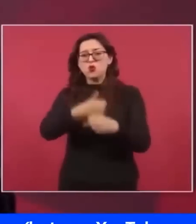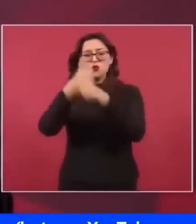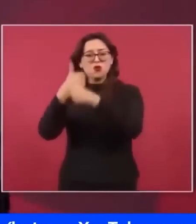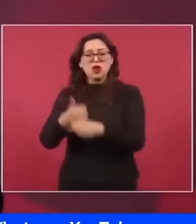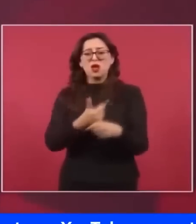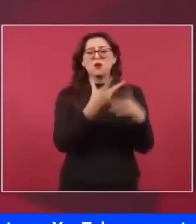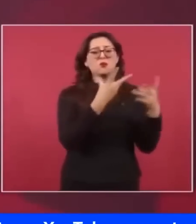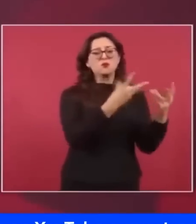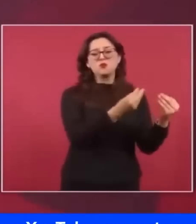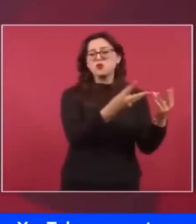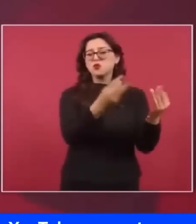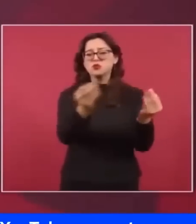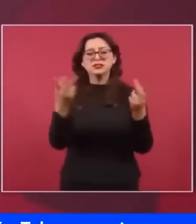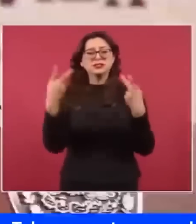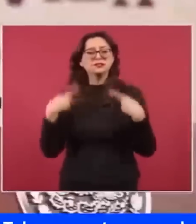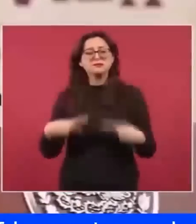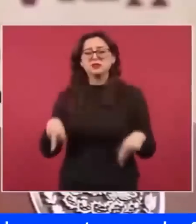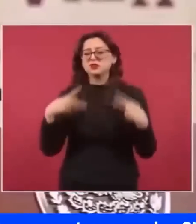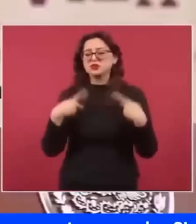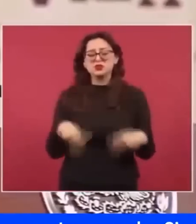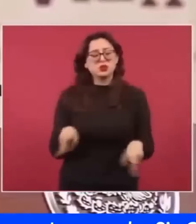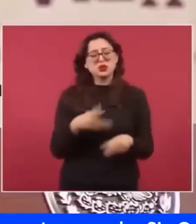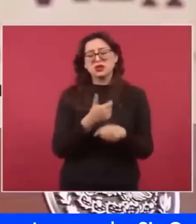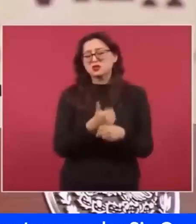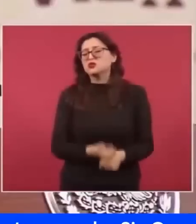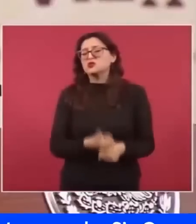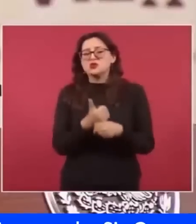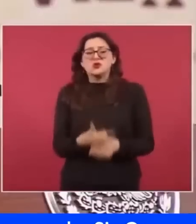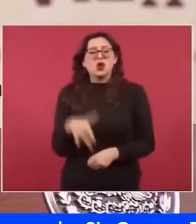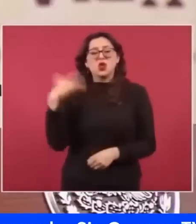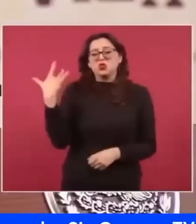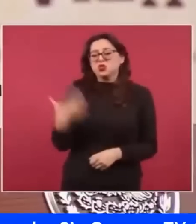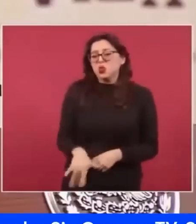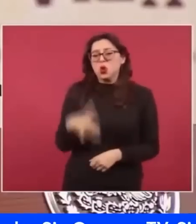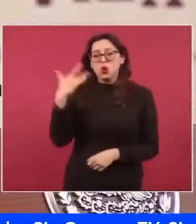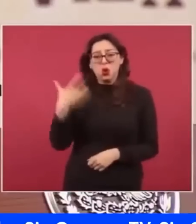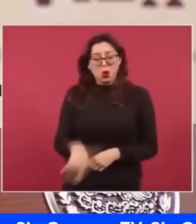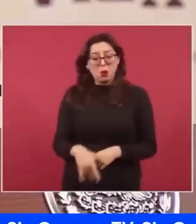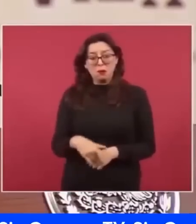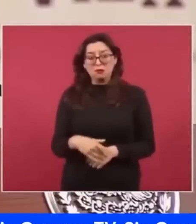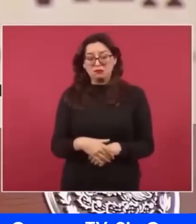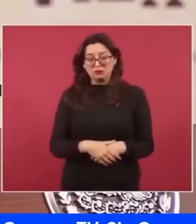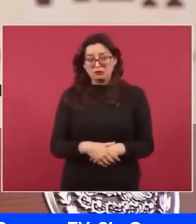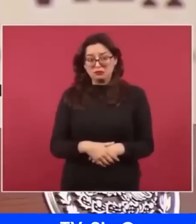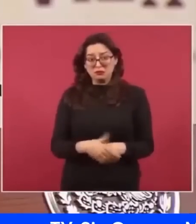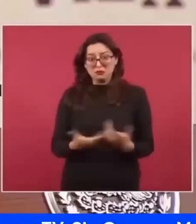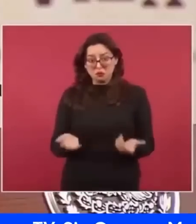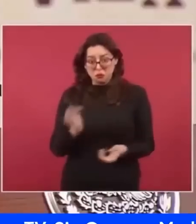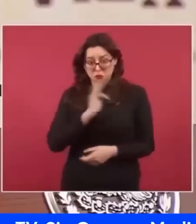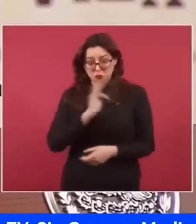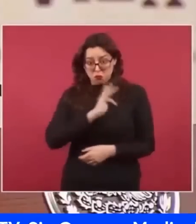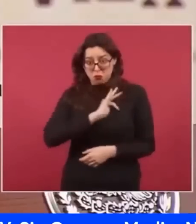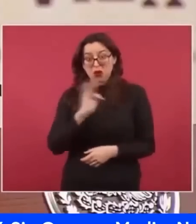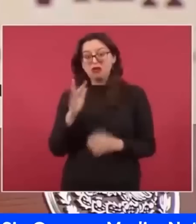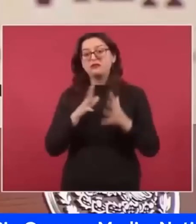¿Y a quién le gusta vivir con el dolor? Pues mejor